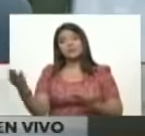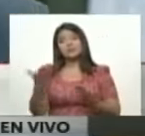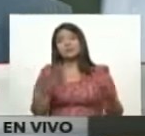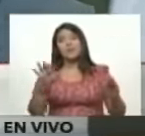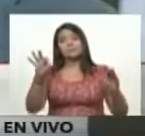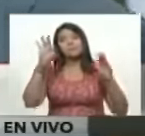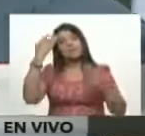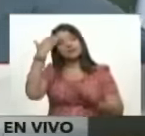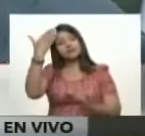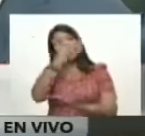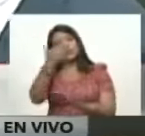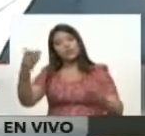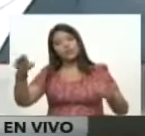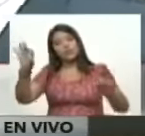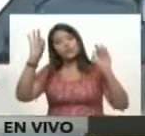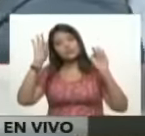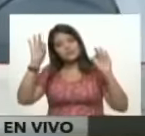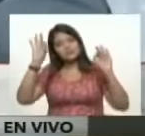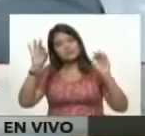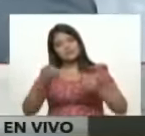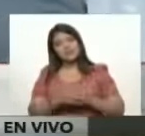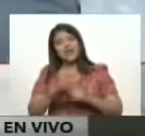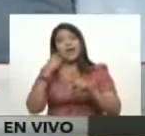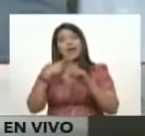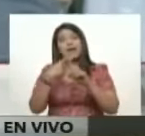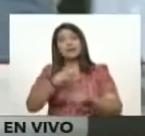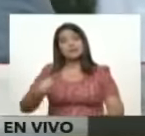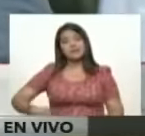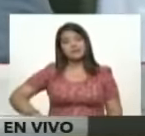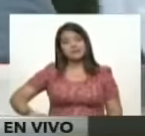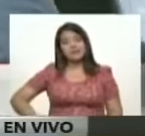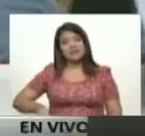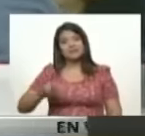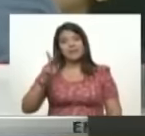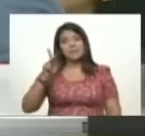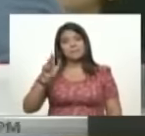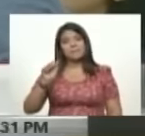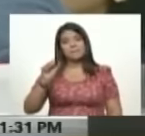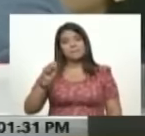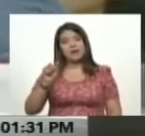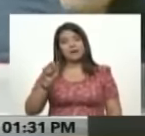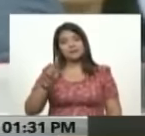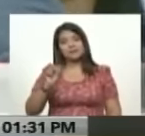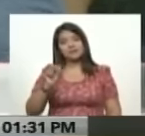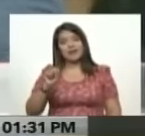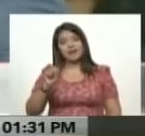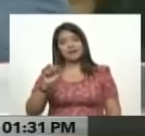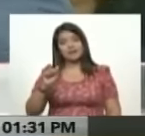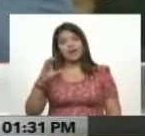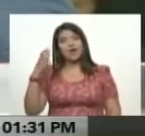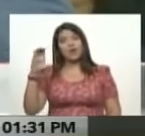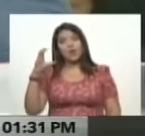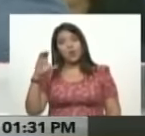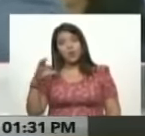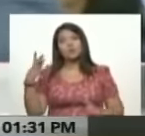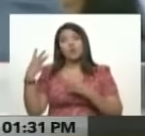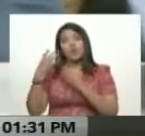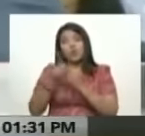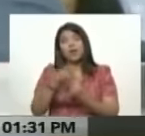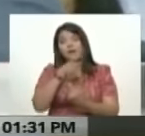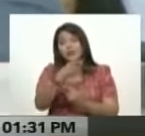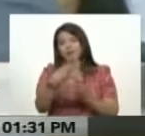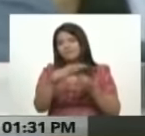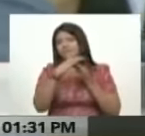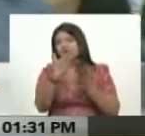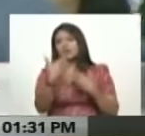dar un saludo muy especial al expresidente Pastrana de Colombia, que nos acompaña y que ha sido un gran aliado.